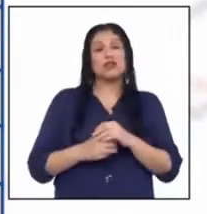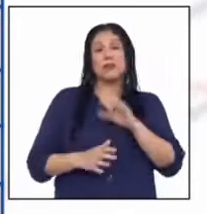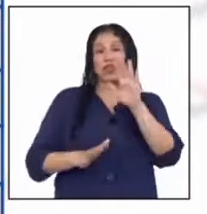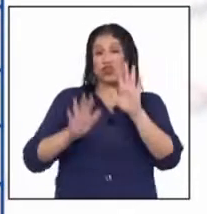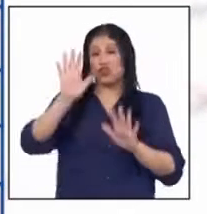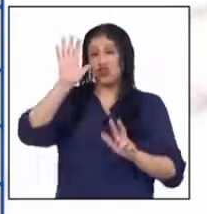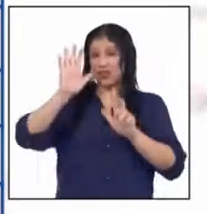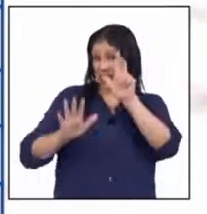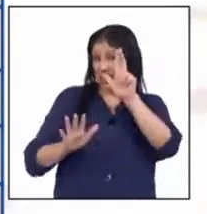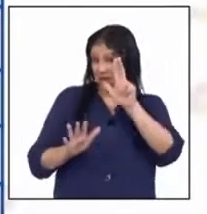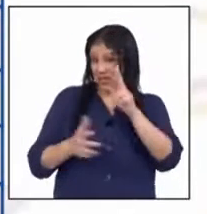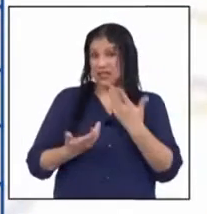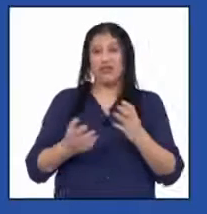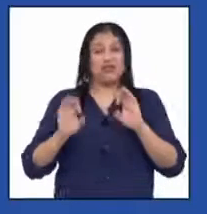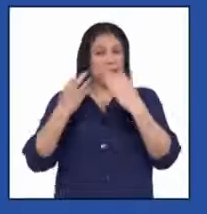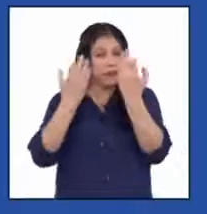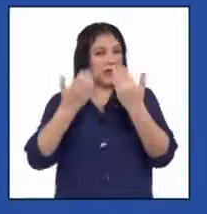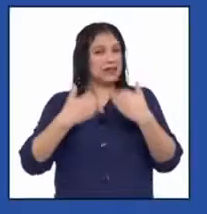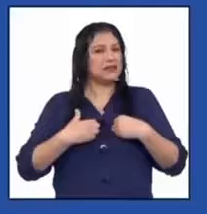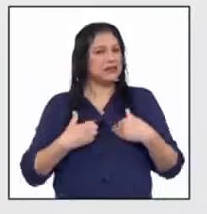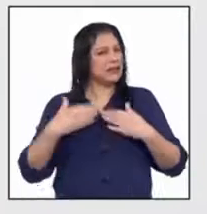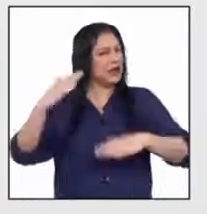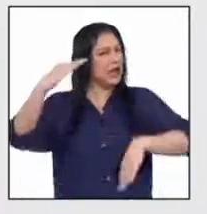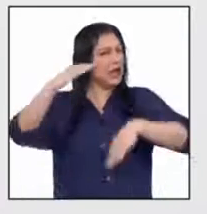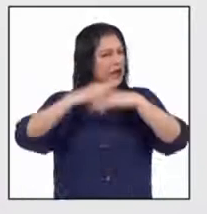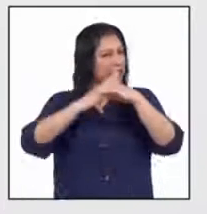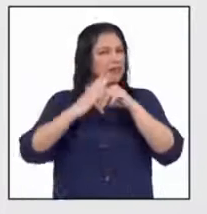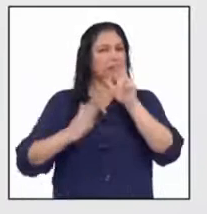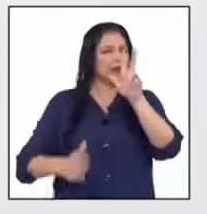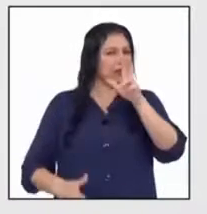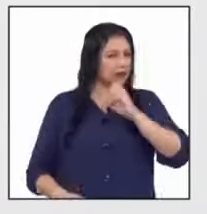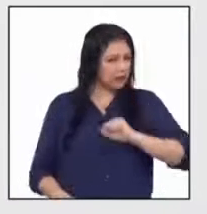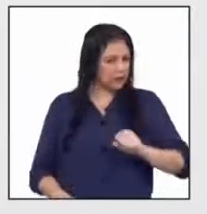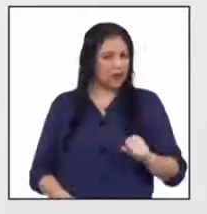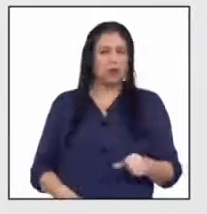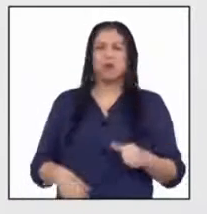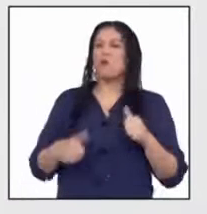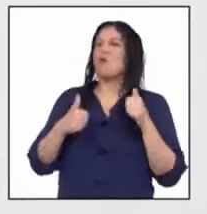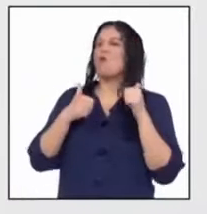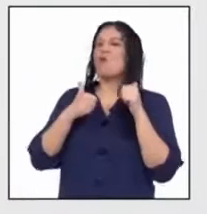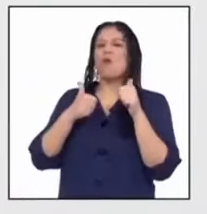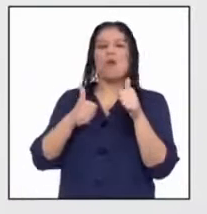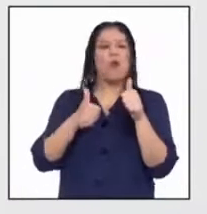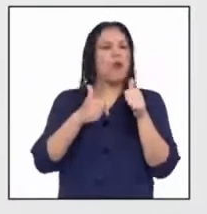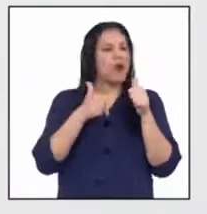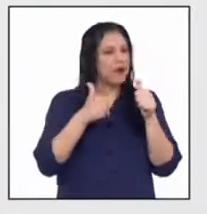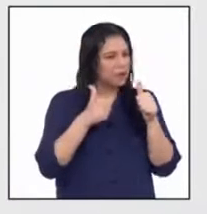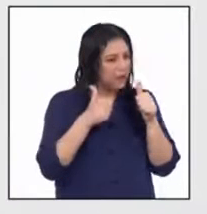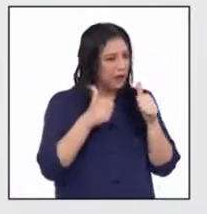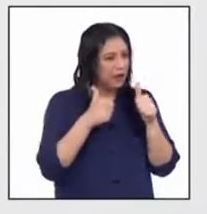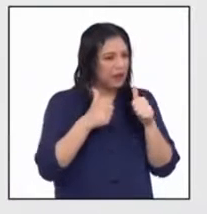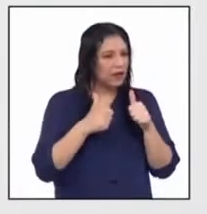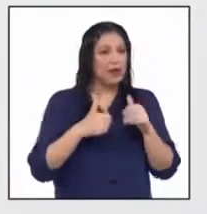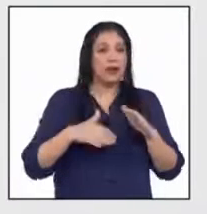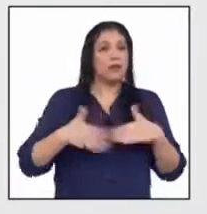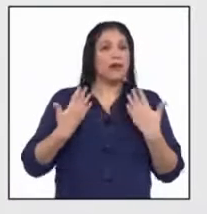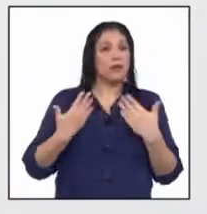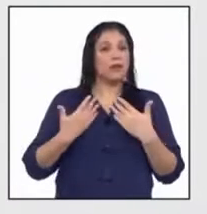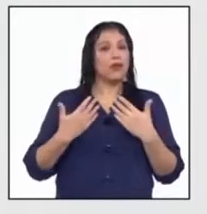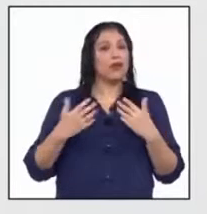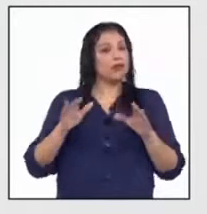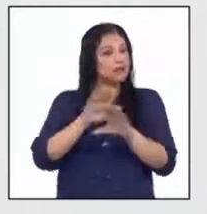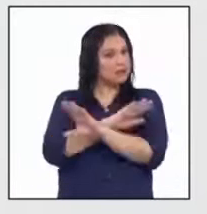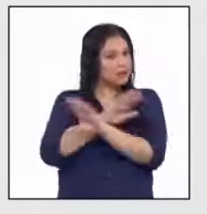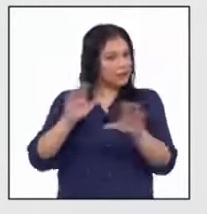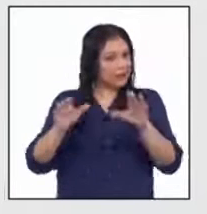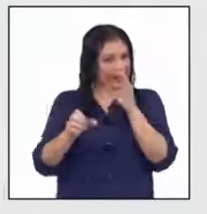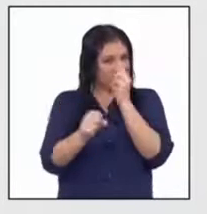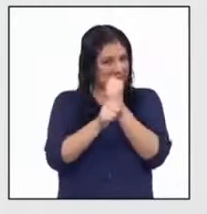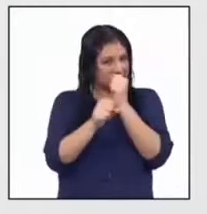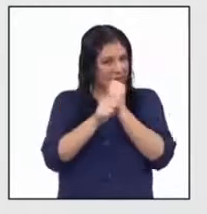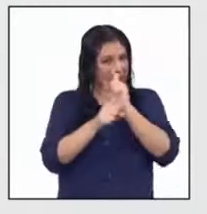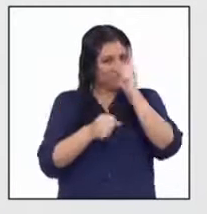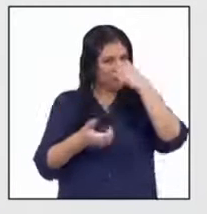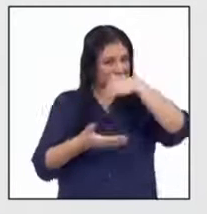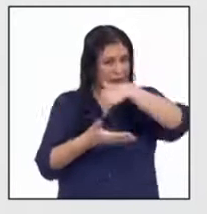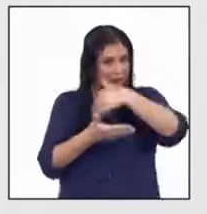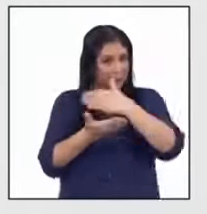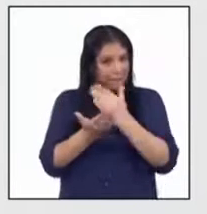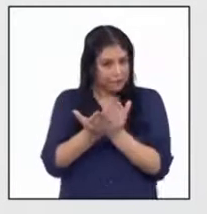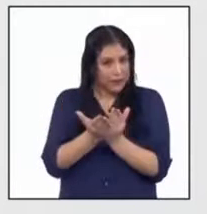3 hijos. Muy bien, muchachos. Entonces, para cerrar el trabajo de esta primera